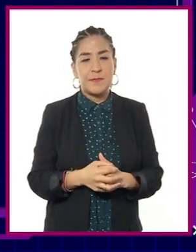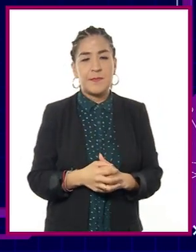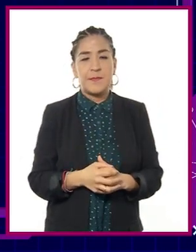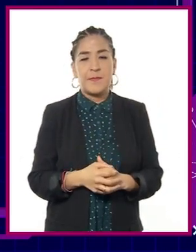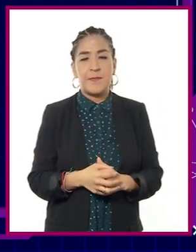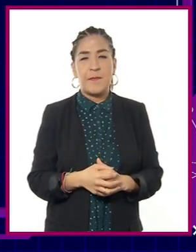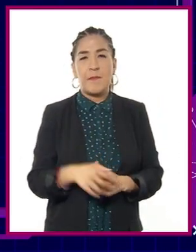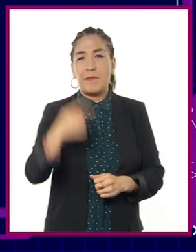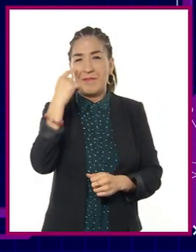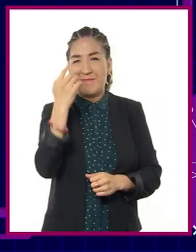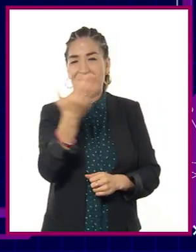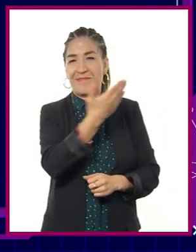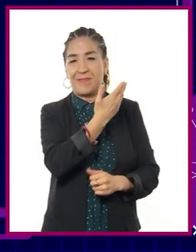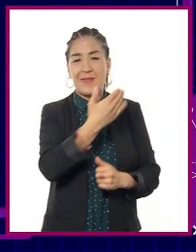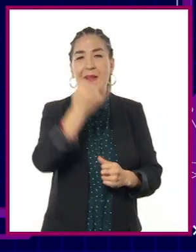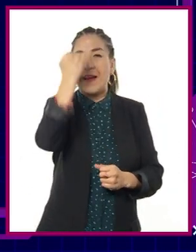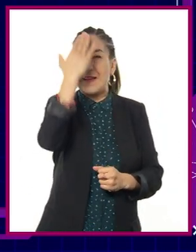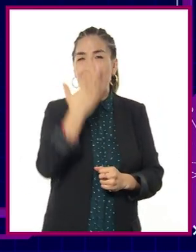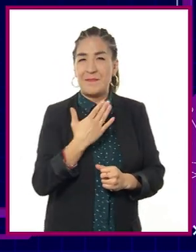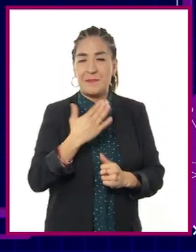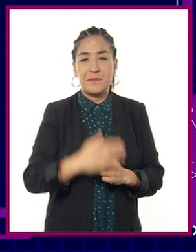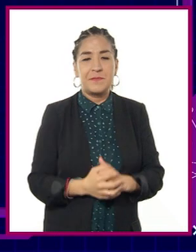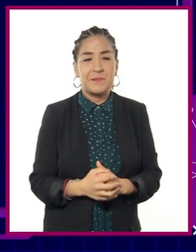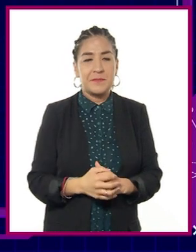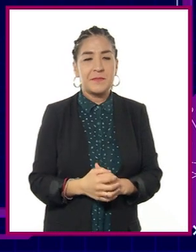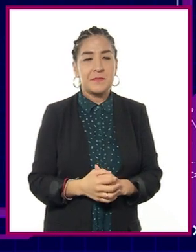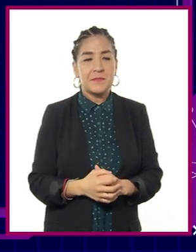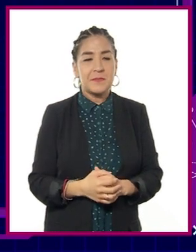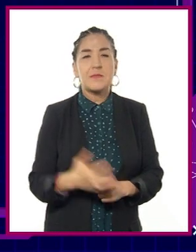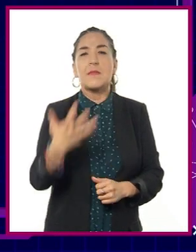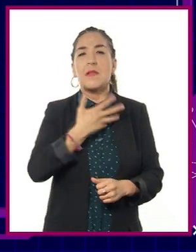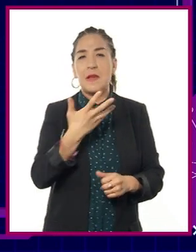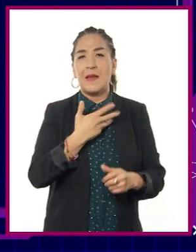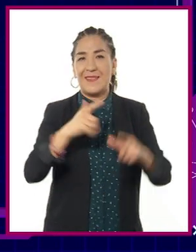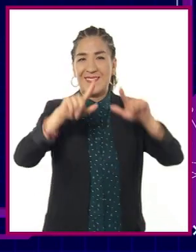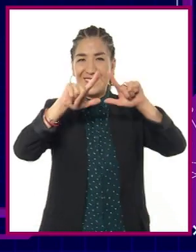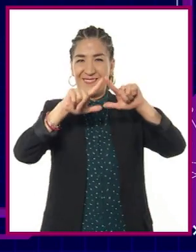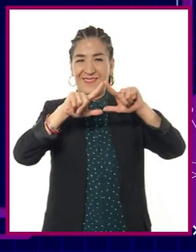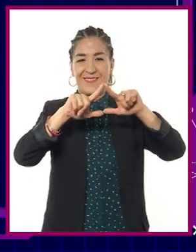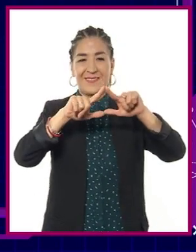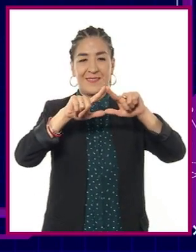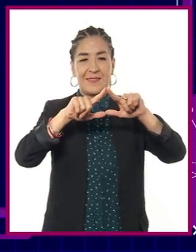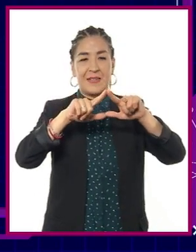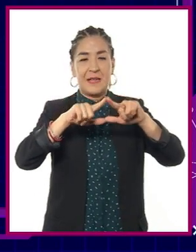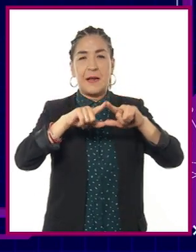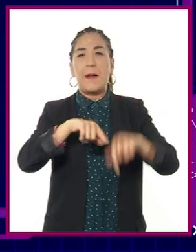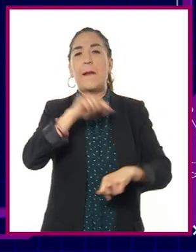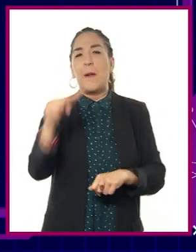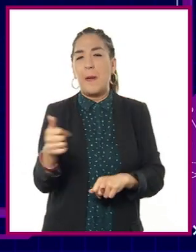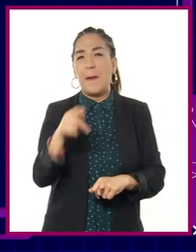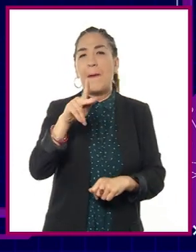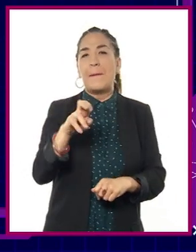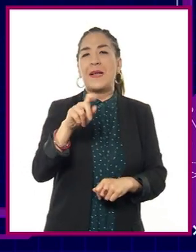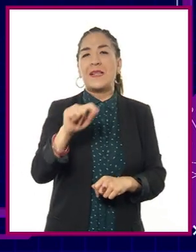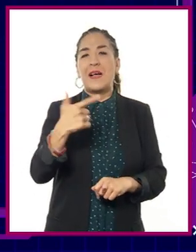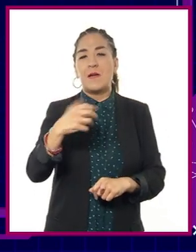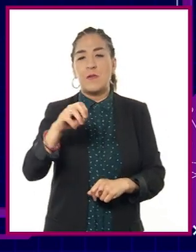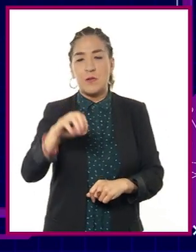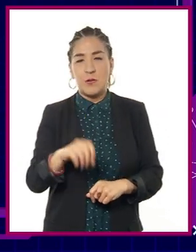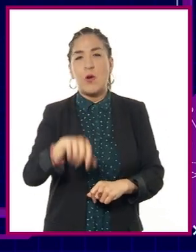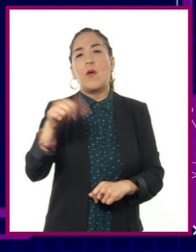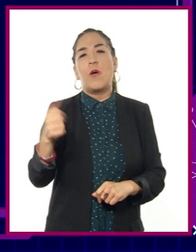Como se puede reconocer en la imagen, se tiene un triángulo, un pentágono y